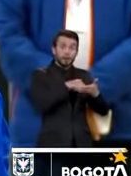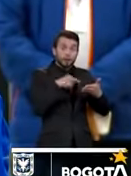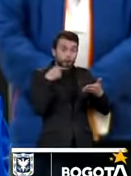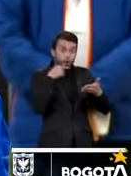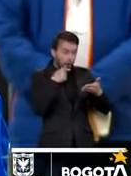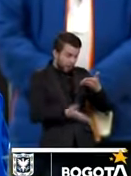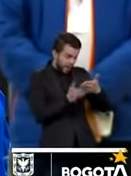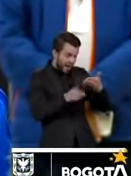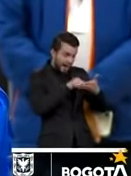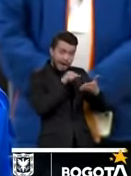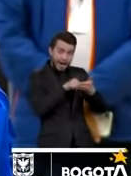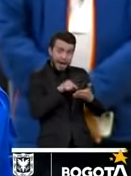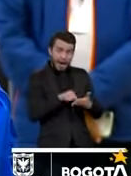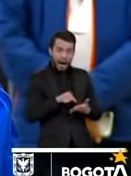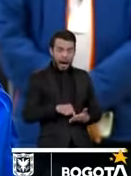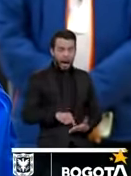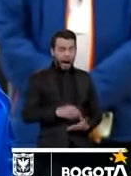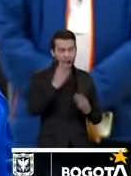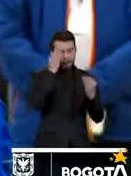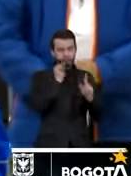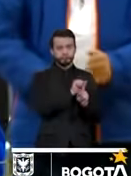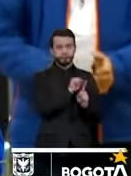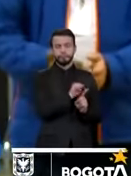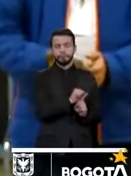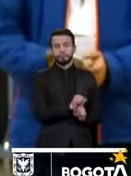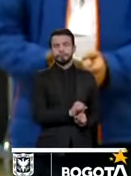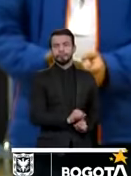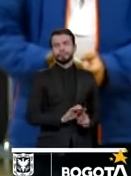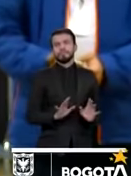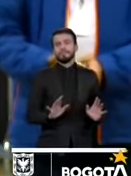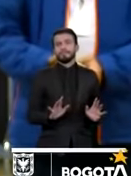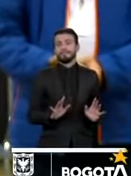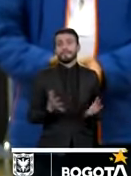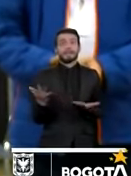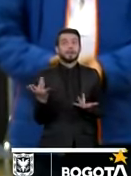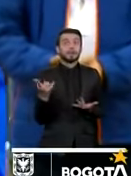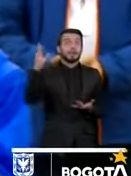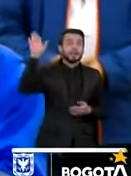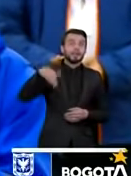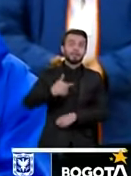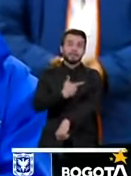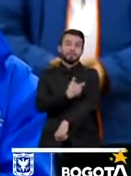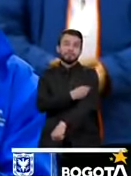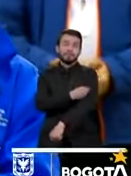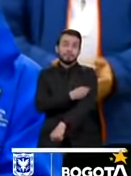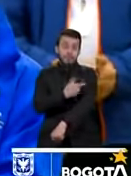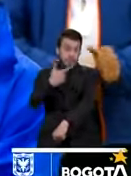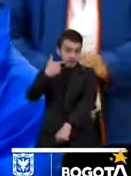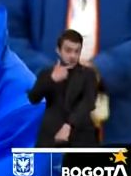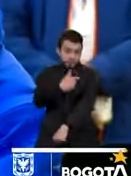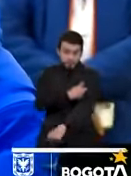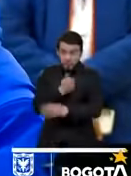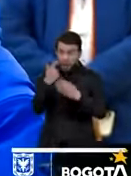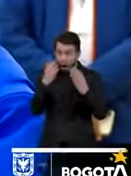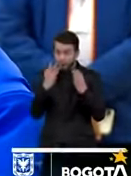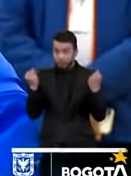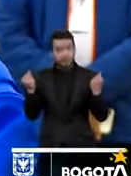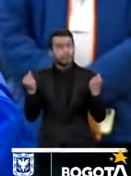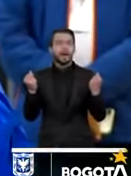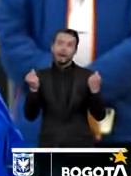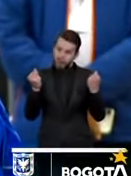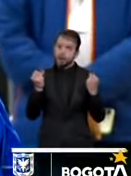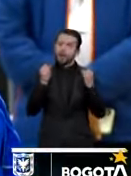ni para pasear porque tenemos que, mientras no haya una vacuna, estar lo más restringidos posibles. Nos quedamos en casita,